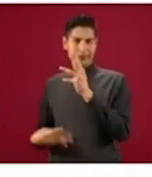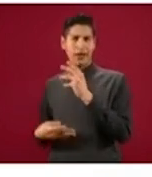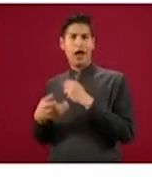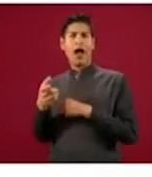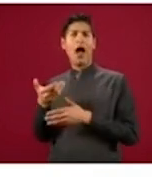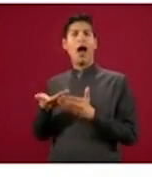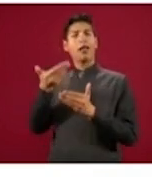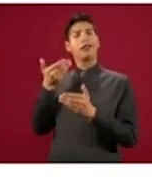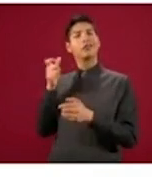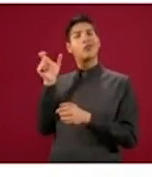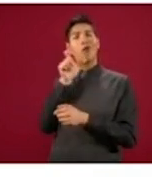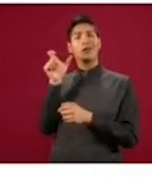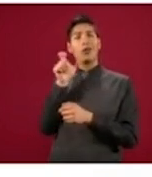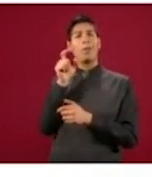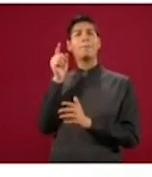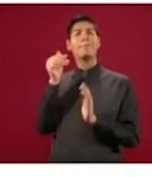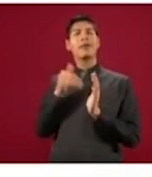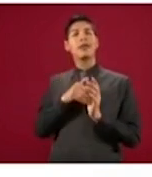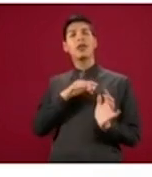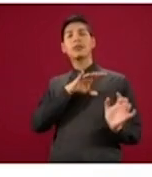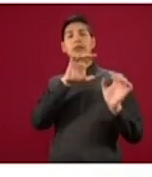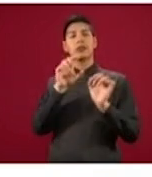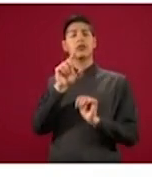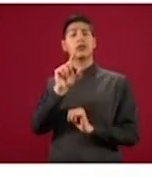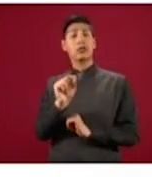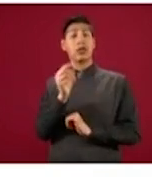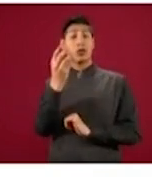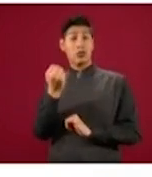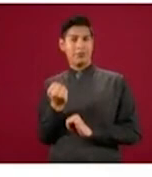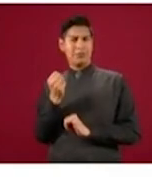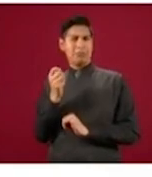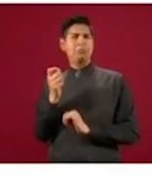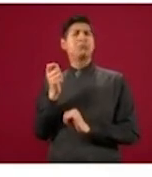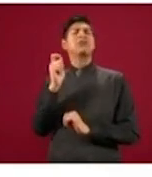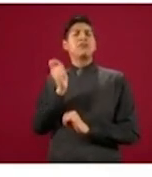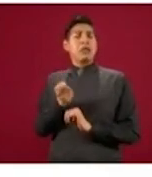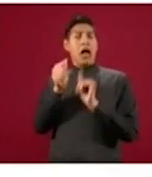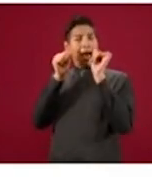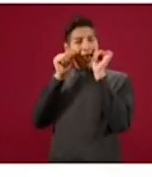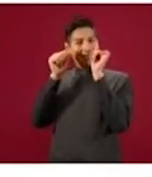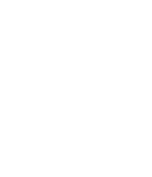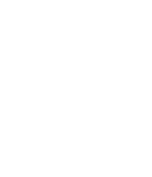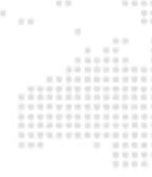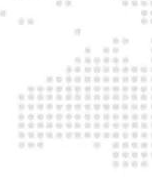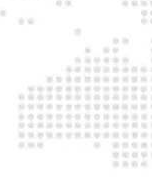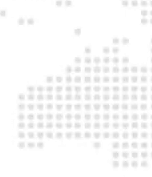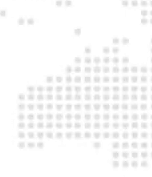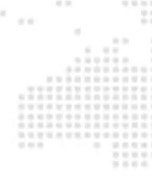1979 está destinado a atender a la población no asegurada.